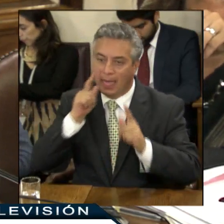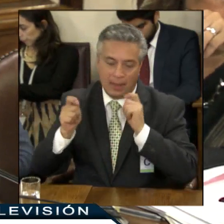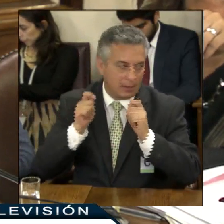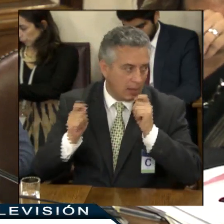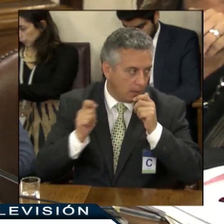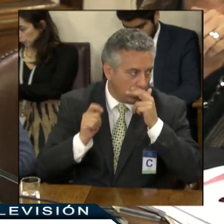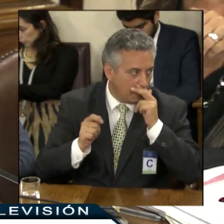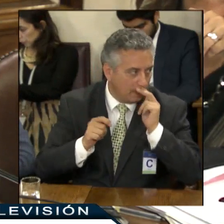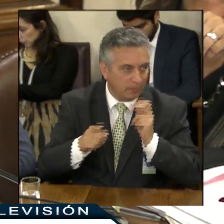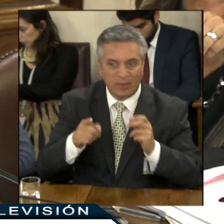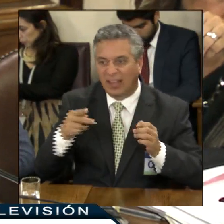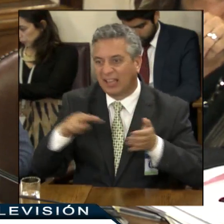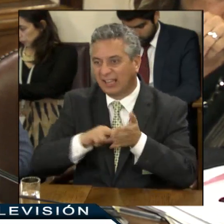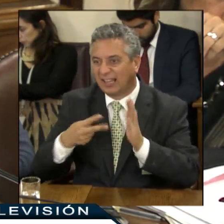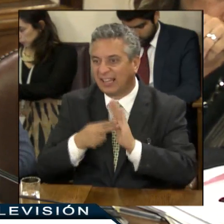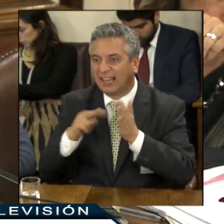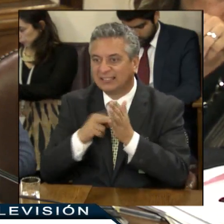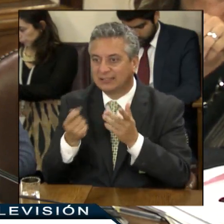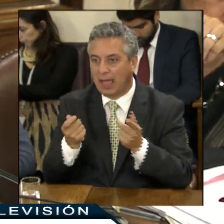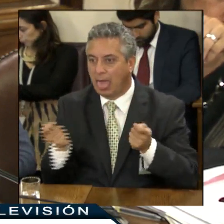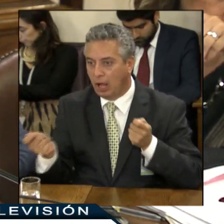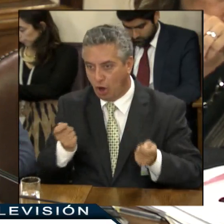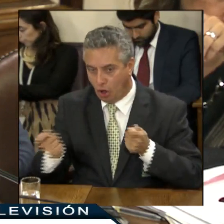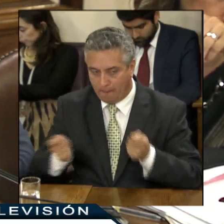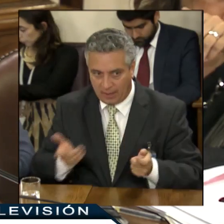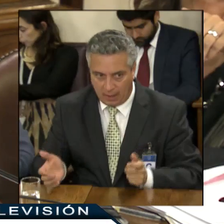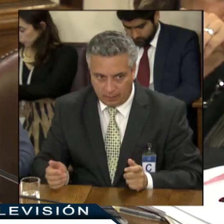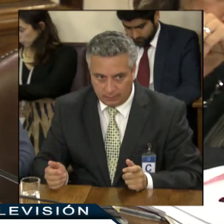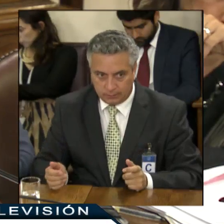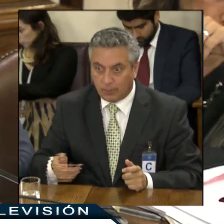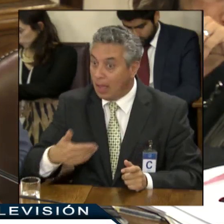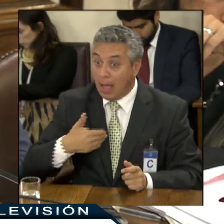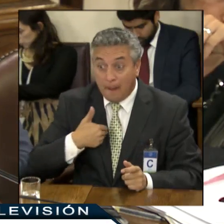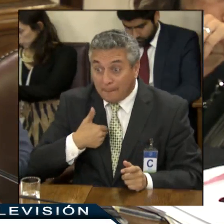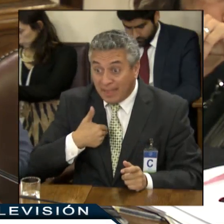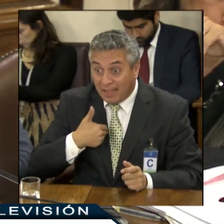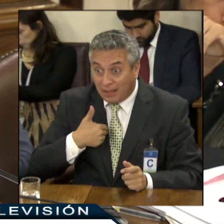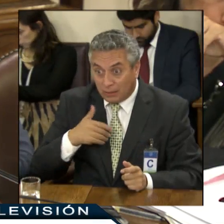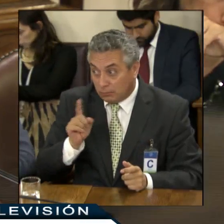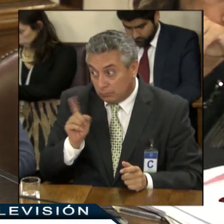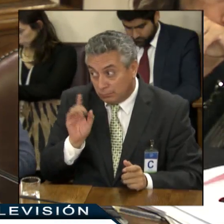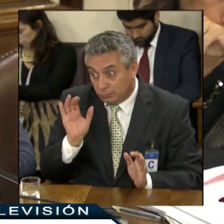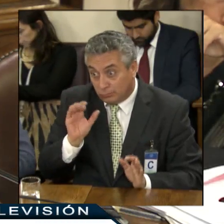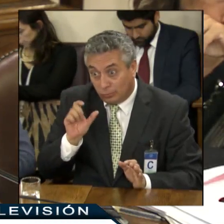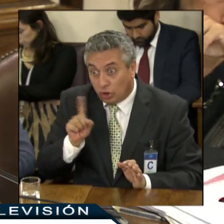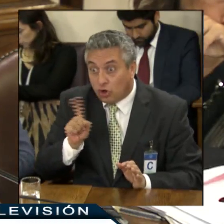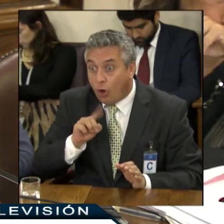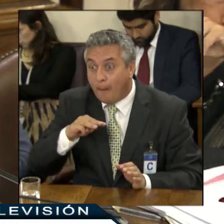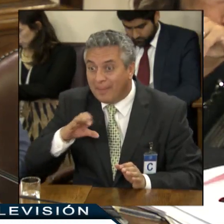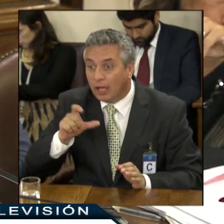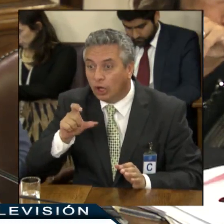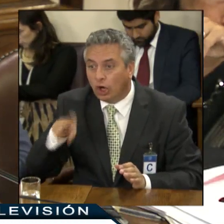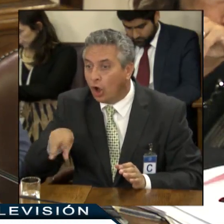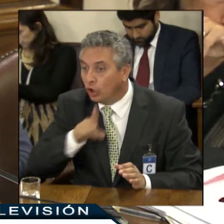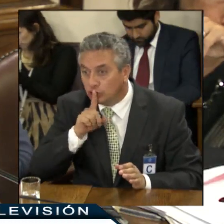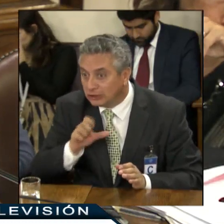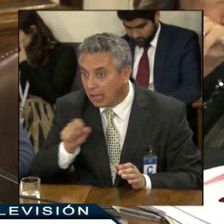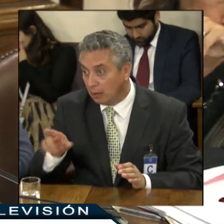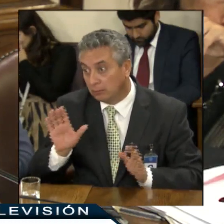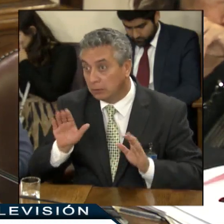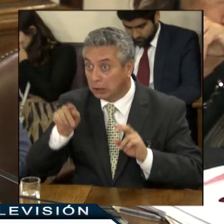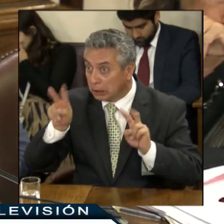eh con crisis económica en fin entonces a mí no me consta que sea así Por eso digo que en el caso de los derechos de los